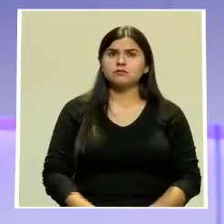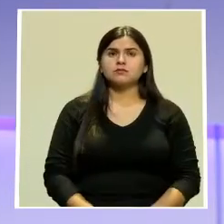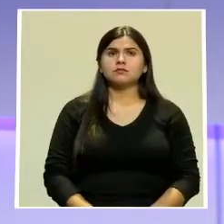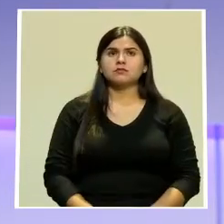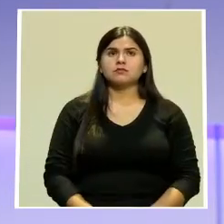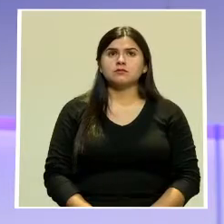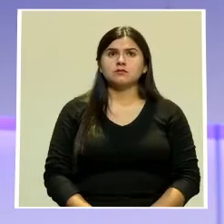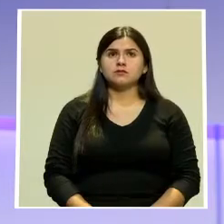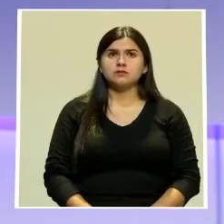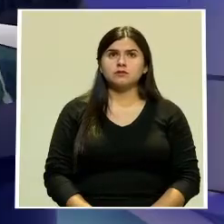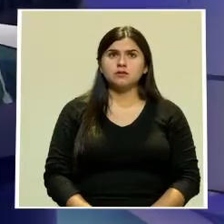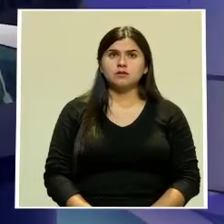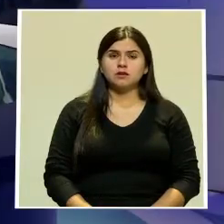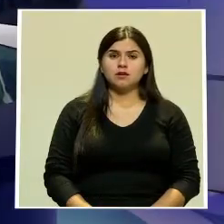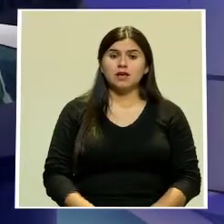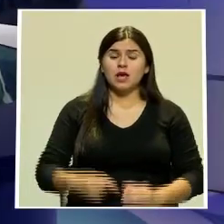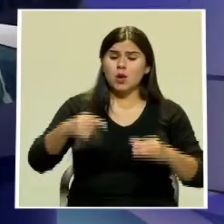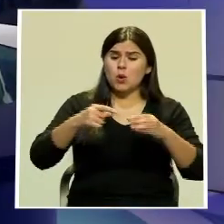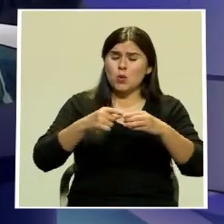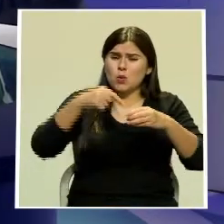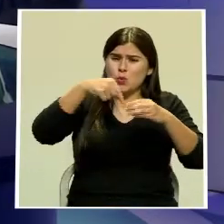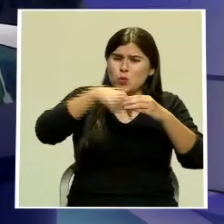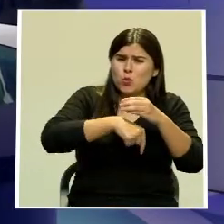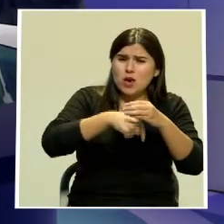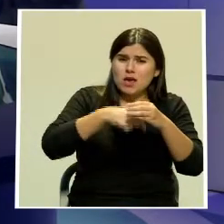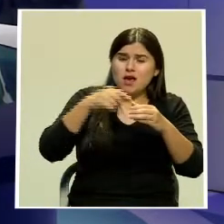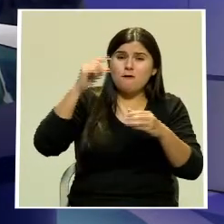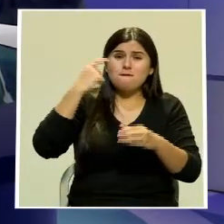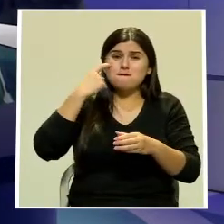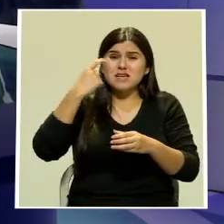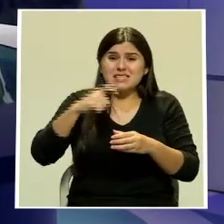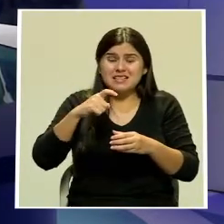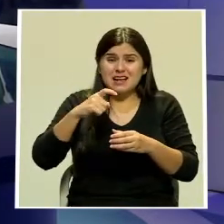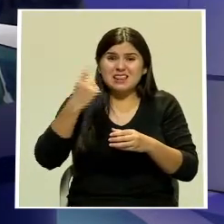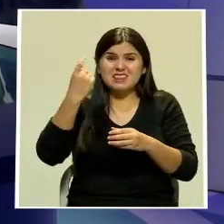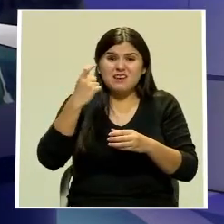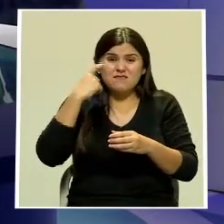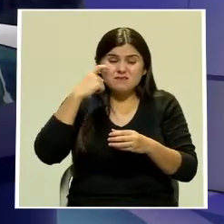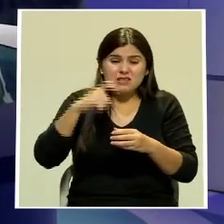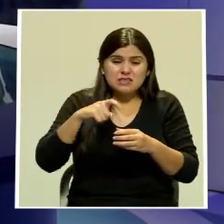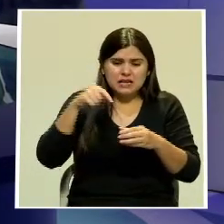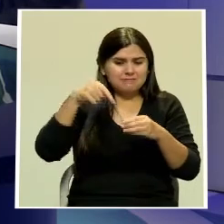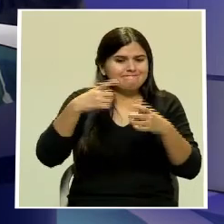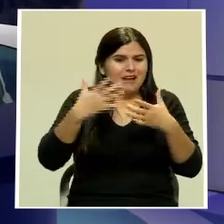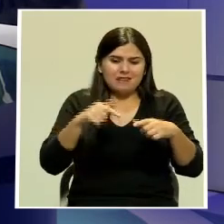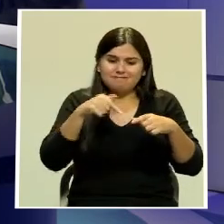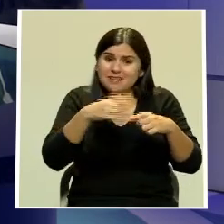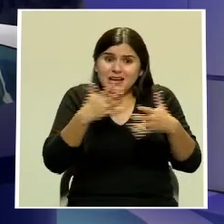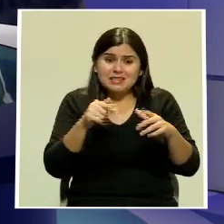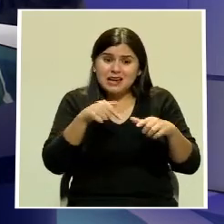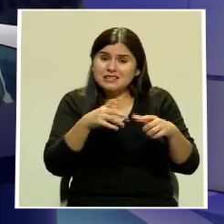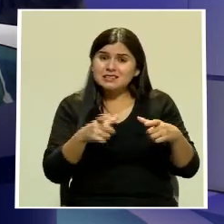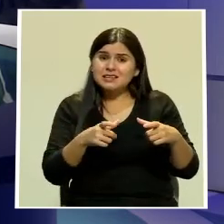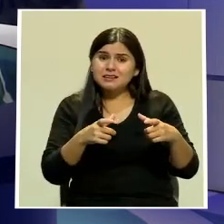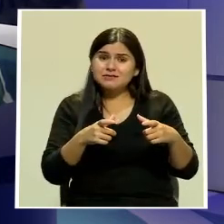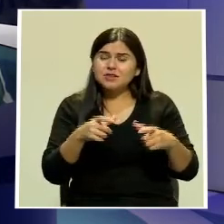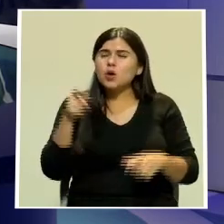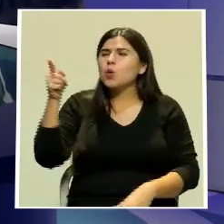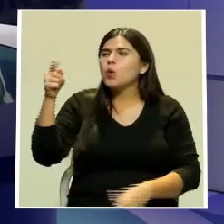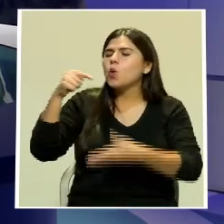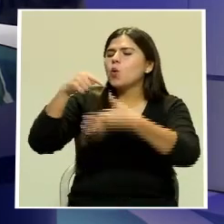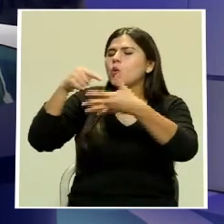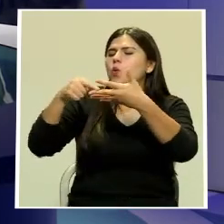Insisto, el hueco fiscal, el déficit fiscal, ahí está. ¿Qué alternativas visualiza usted